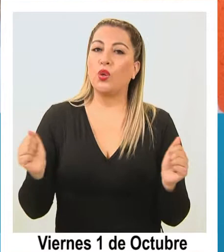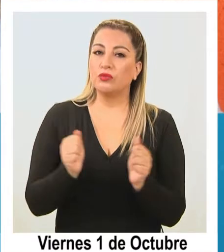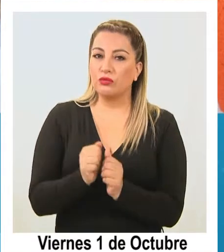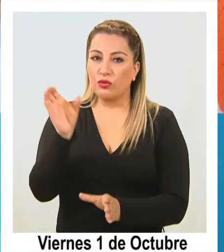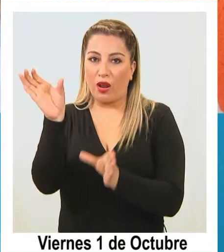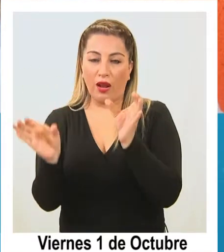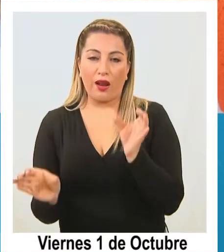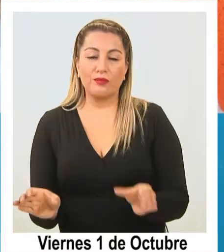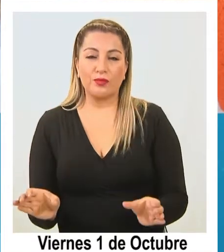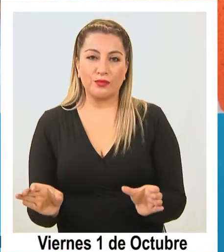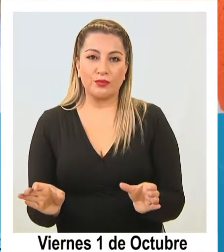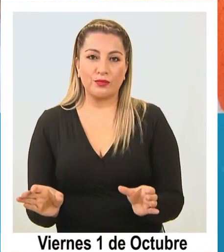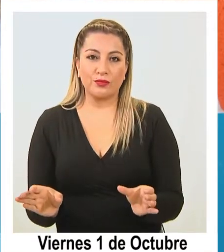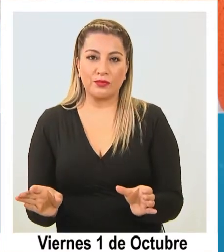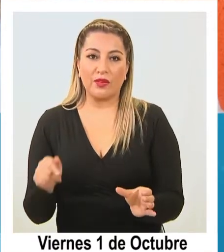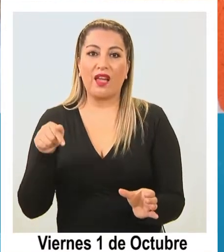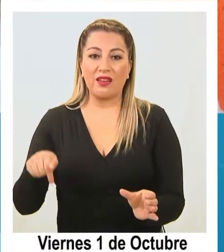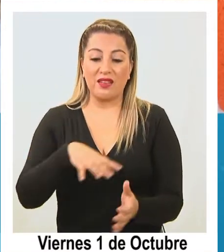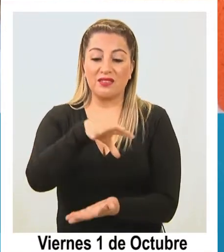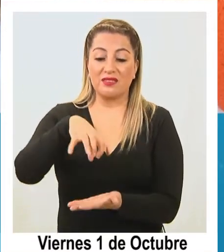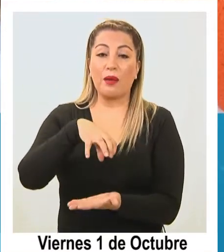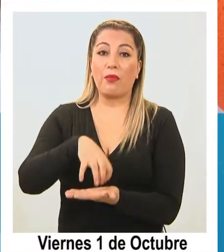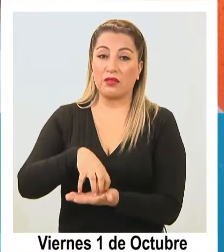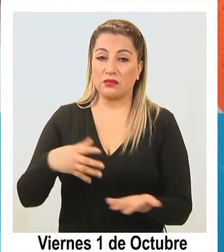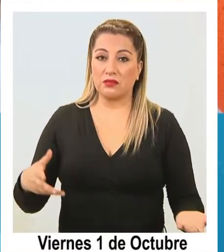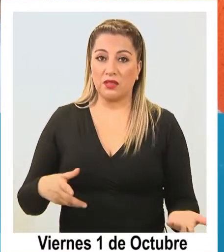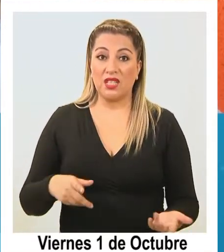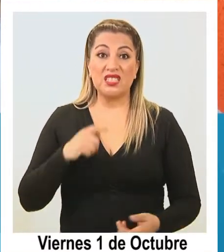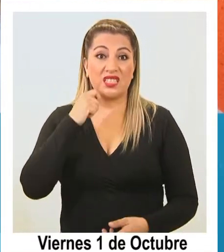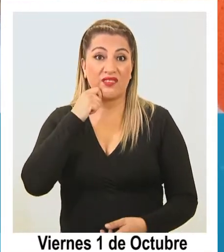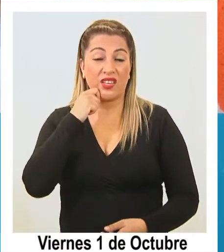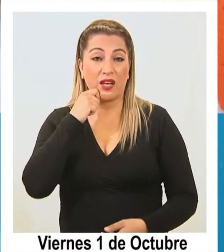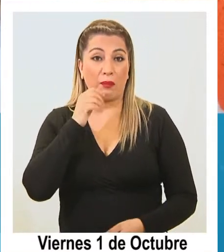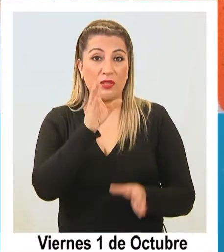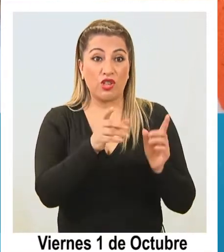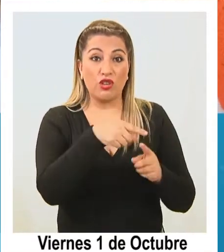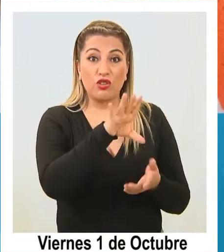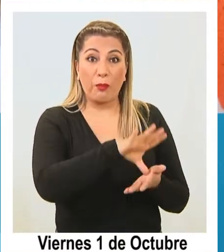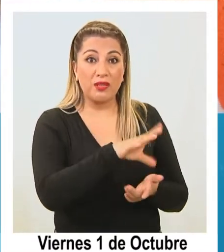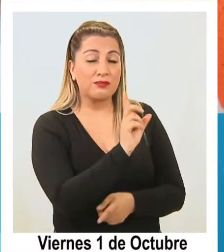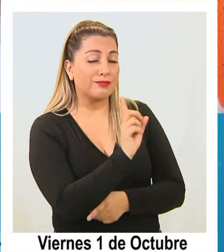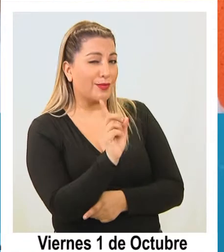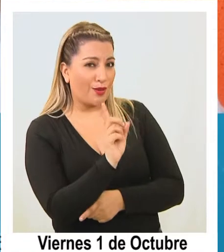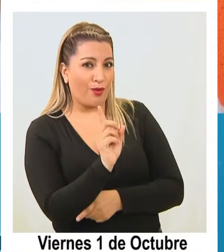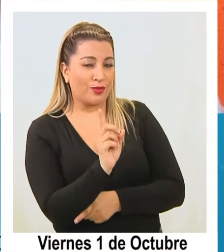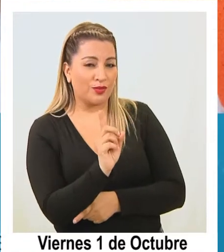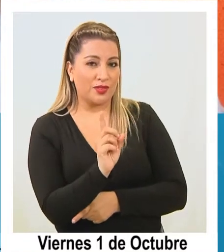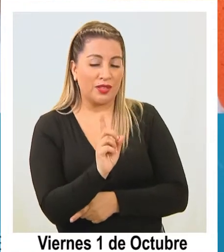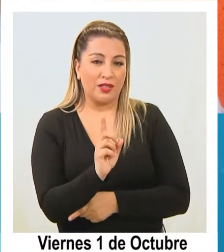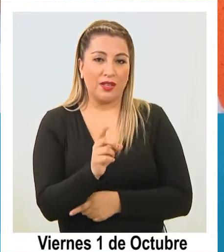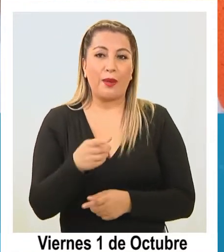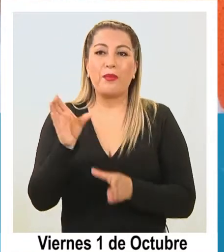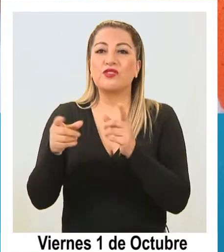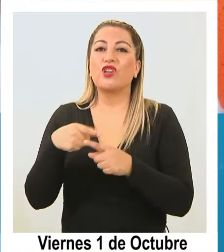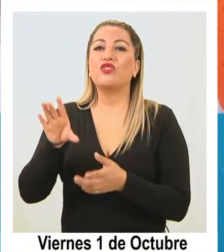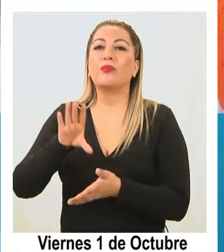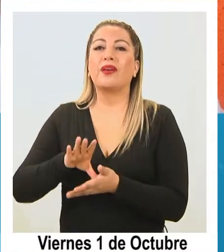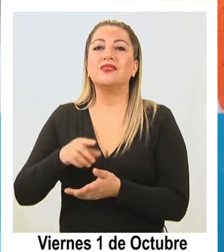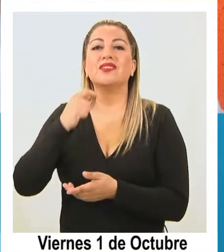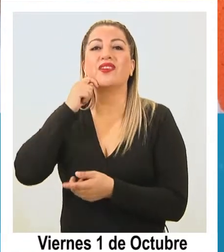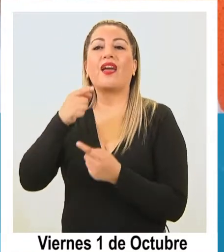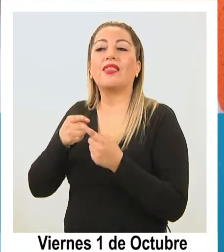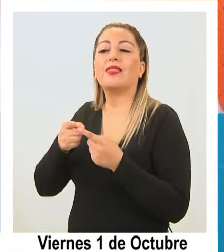estaba en esa plaza, que insisto, no son migrantes porque son otra cosa, y la migración tiene otra